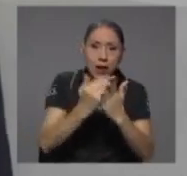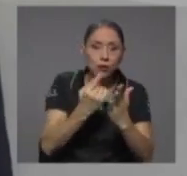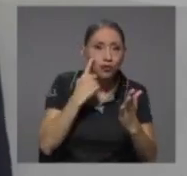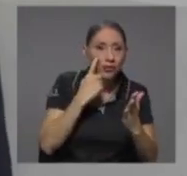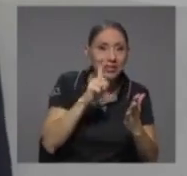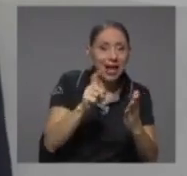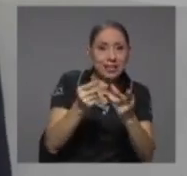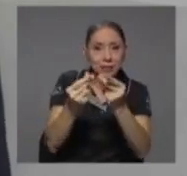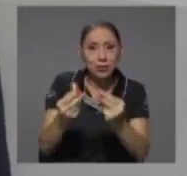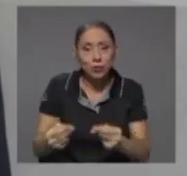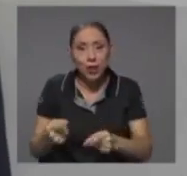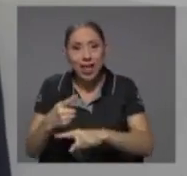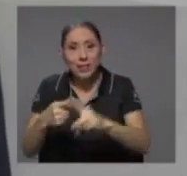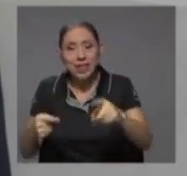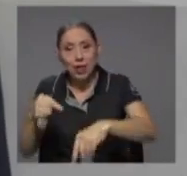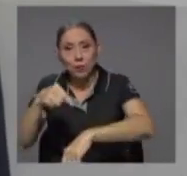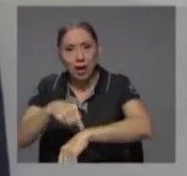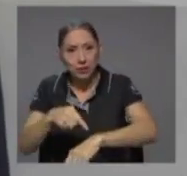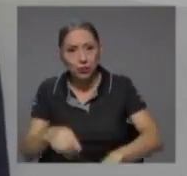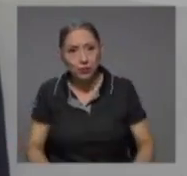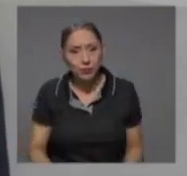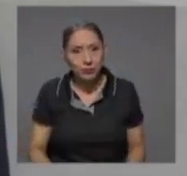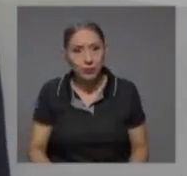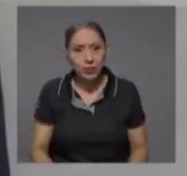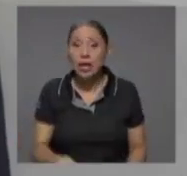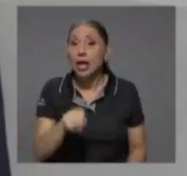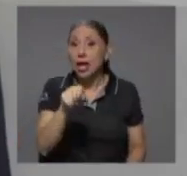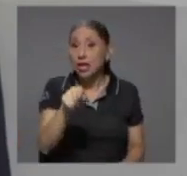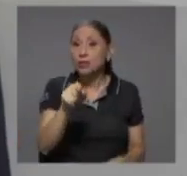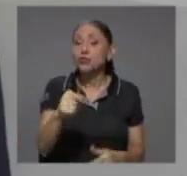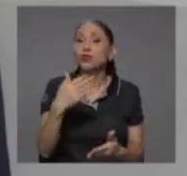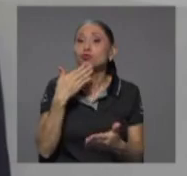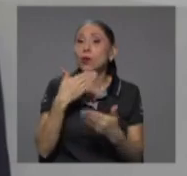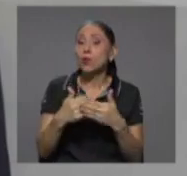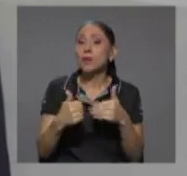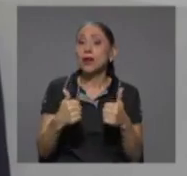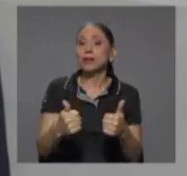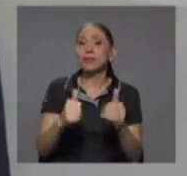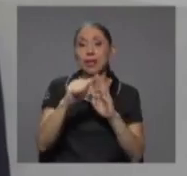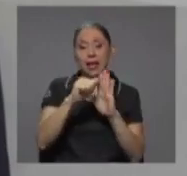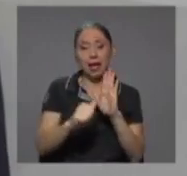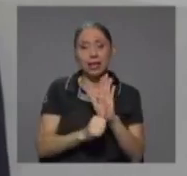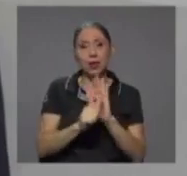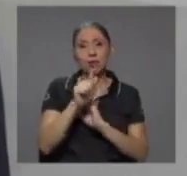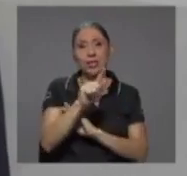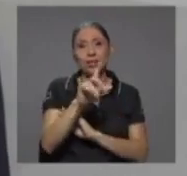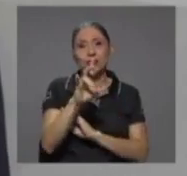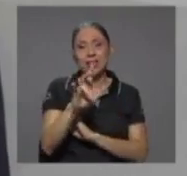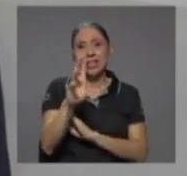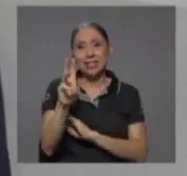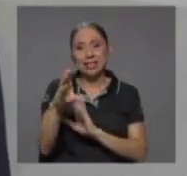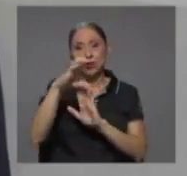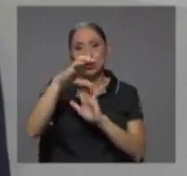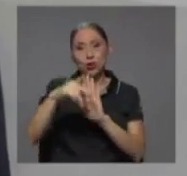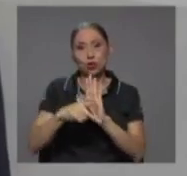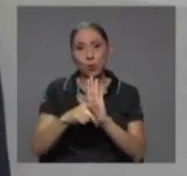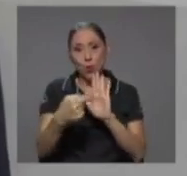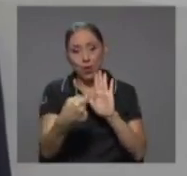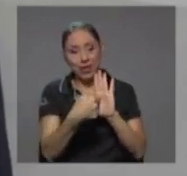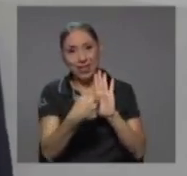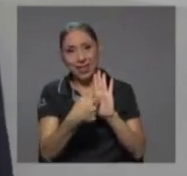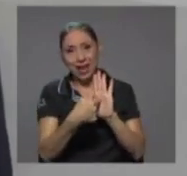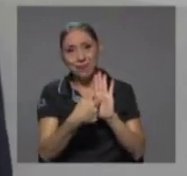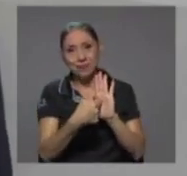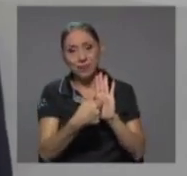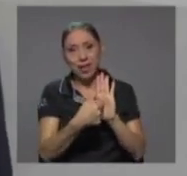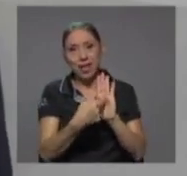plazo. Esto es una buena práctica. Tenemos el artículo 176 de la Constitución Política que